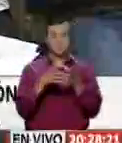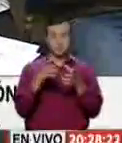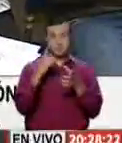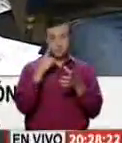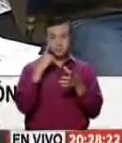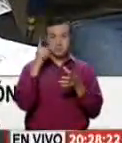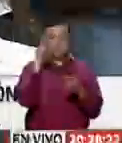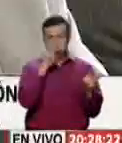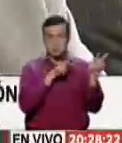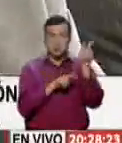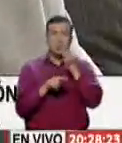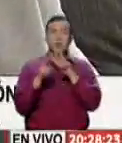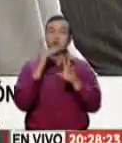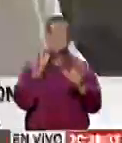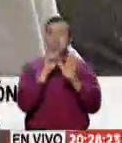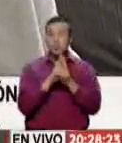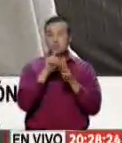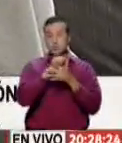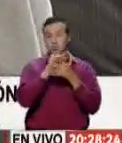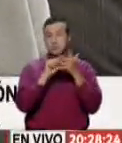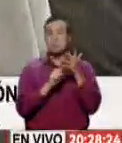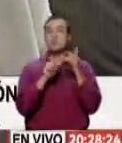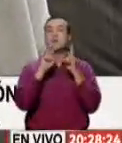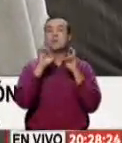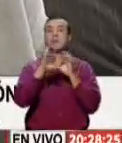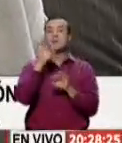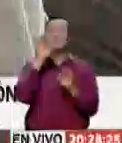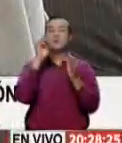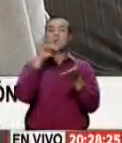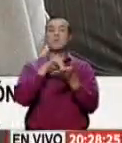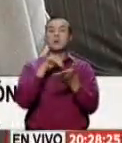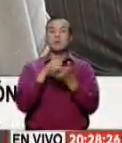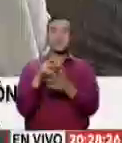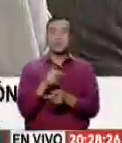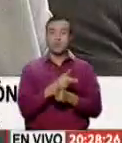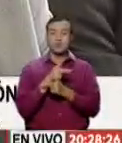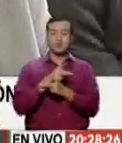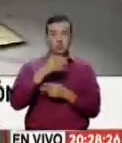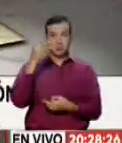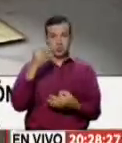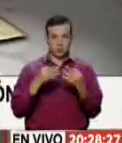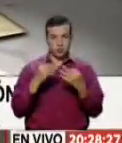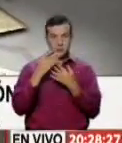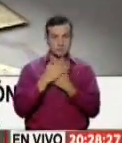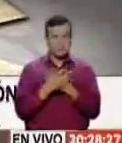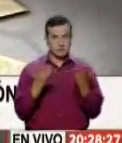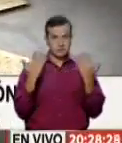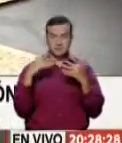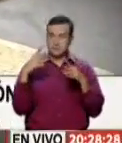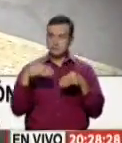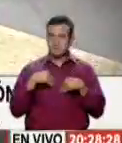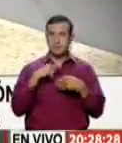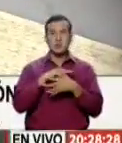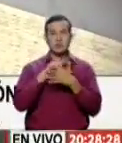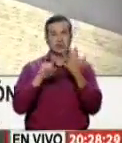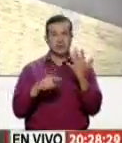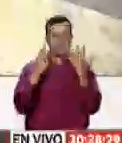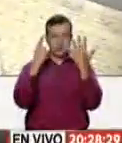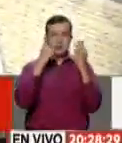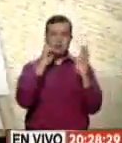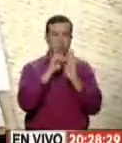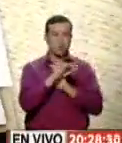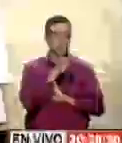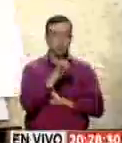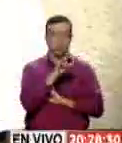realización de las audiencias públicas de impugnaciones para la elección de los miembros del Consejo de la Judicatura. Se aceptaron 6 solicitudes sobre